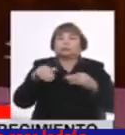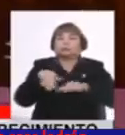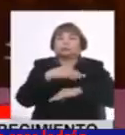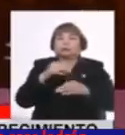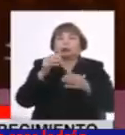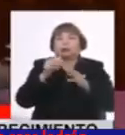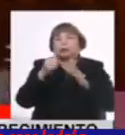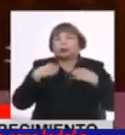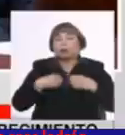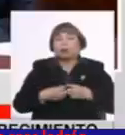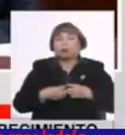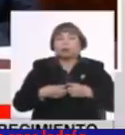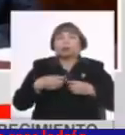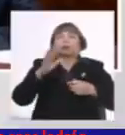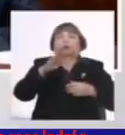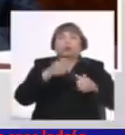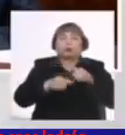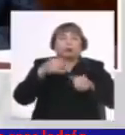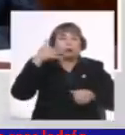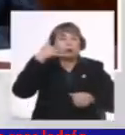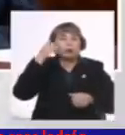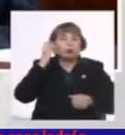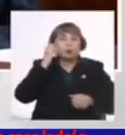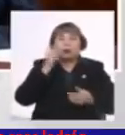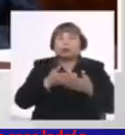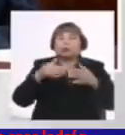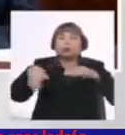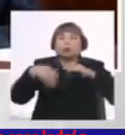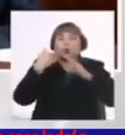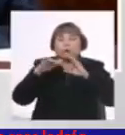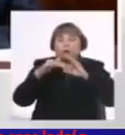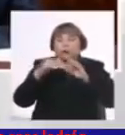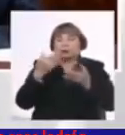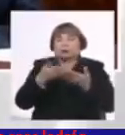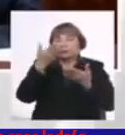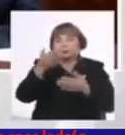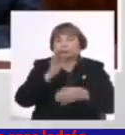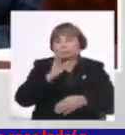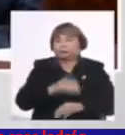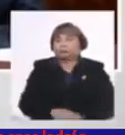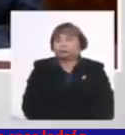dirección procesal, número de su celular y su correo electrónico. Tiene usted el uso de la palabra.